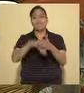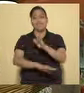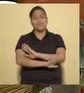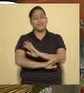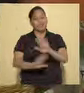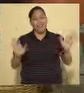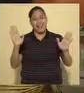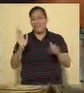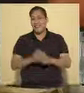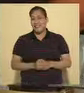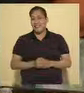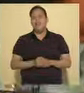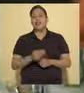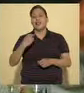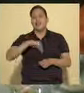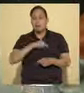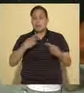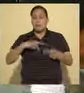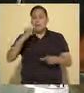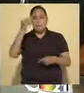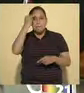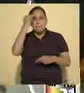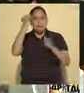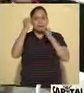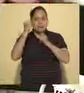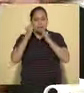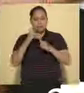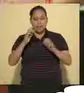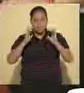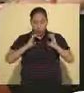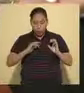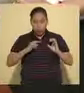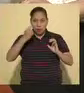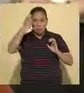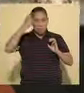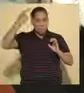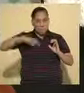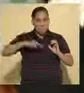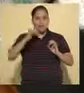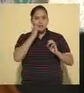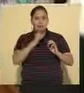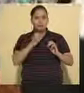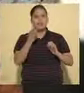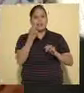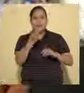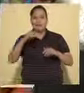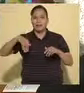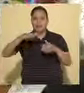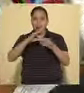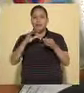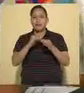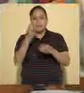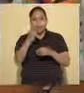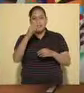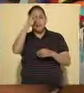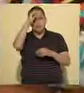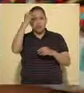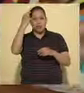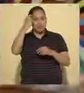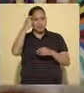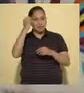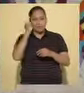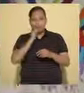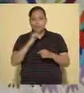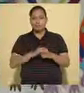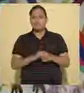Estás perdido. Nosotros somos entes mentales. Tu cuerpo no puede hacer nada sin una orden mental. Es lo que habíamos platicado antes, sí, que es totalmente aquí.